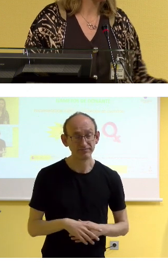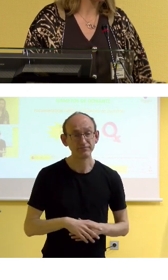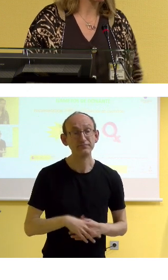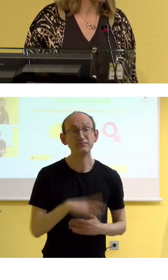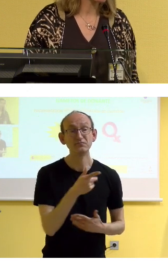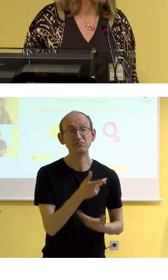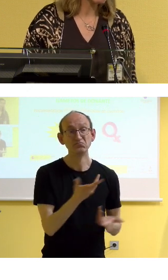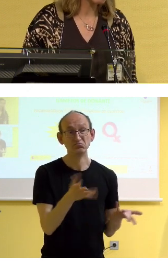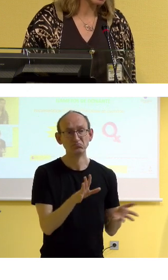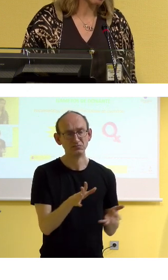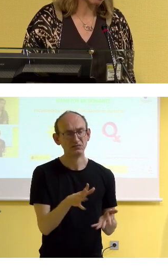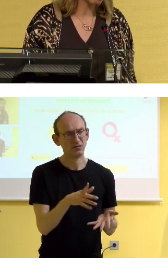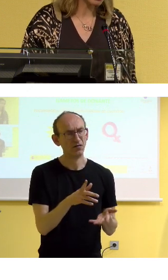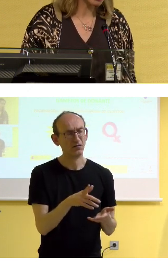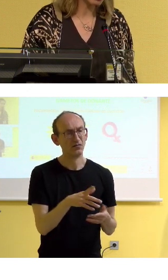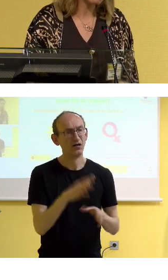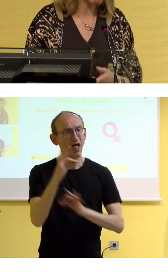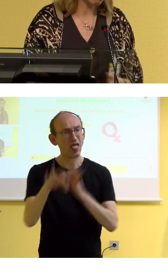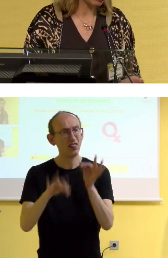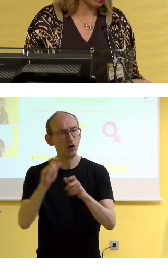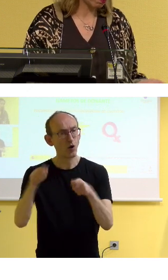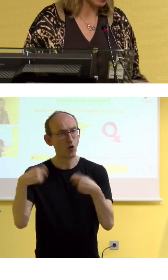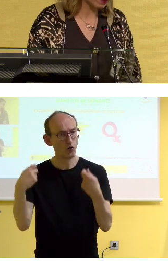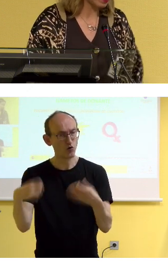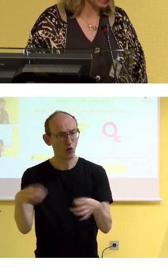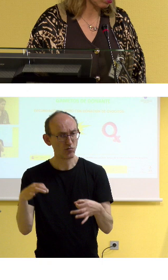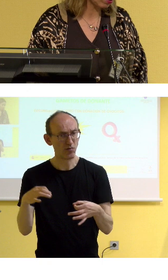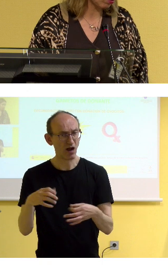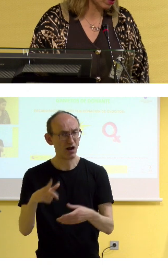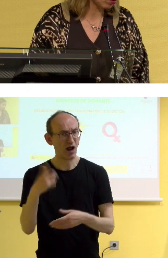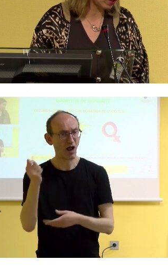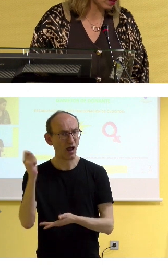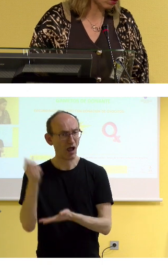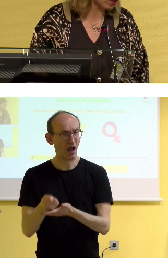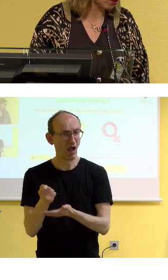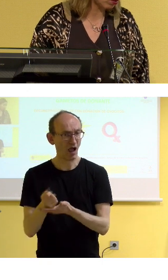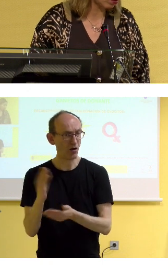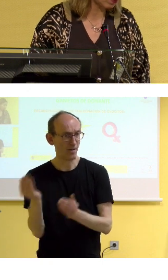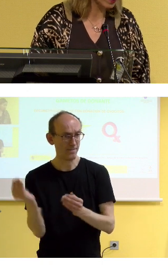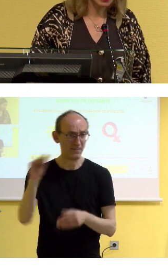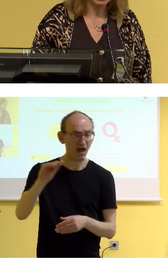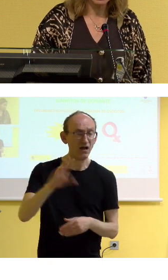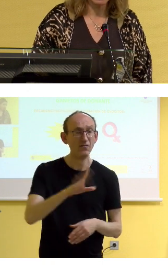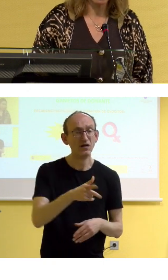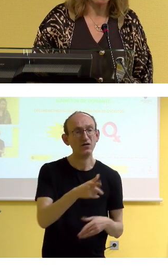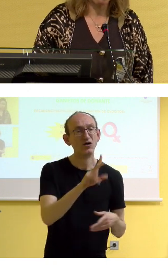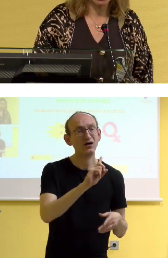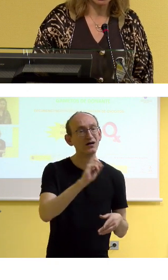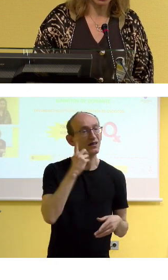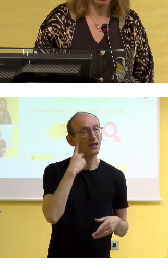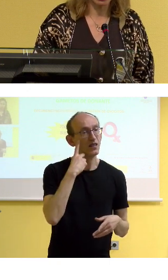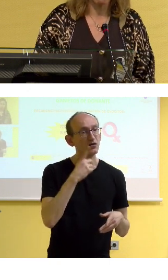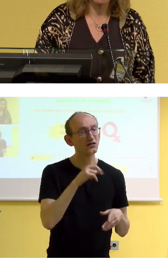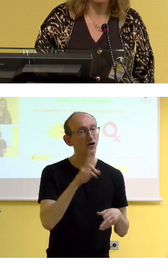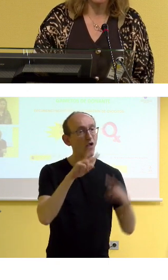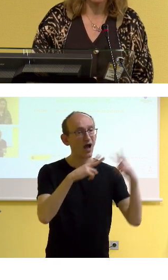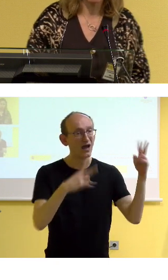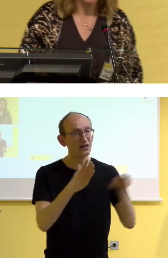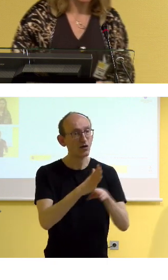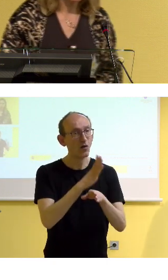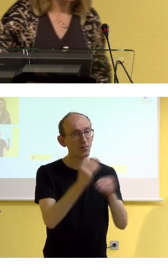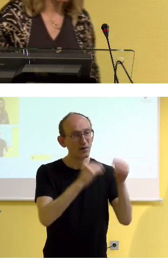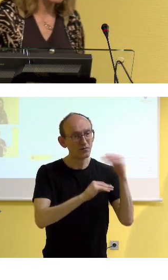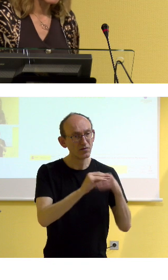Esto es un poco más caro de un ciclo convencional, pero es más barato que lo que es un diagnóstico genético preimplantacional. ¿De